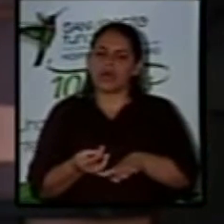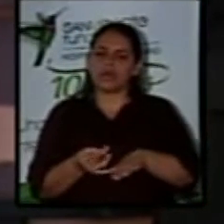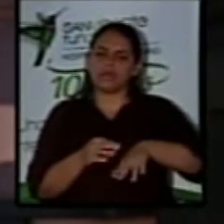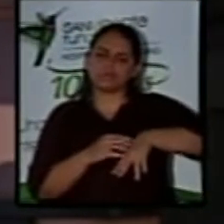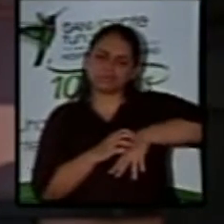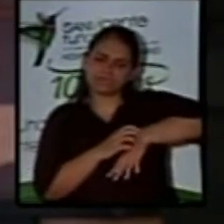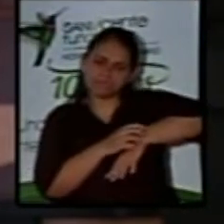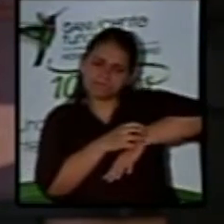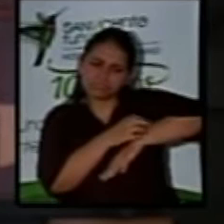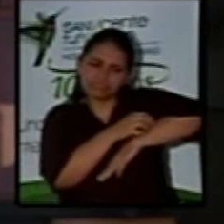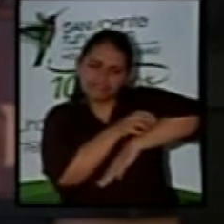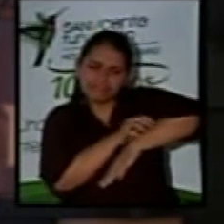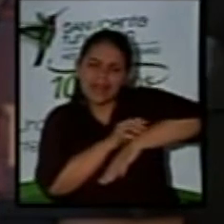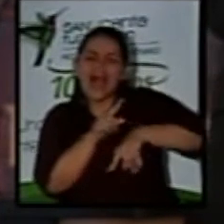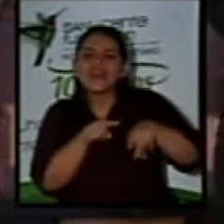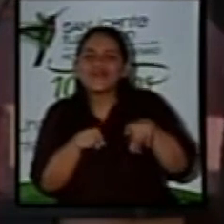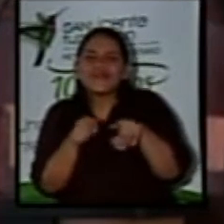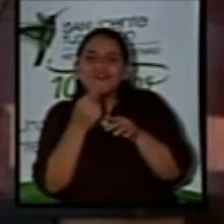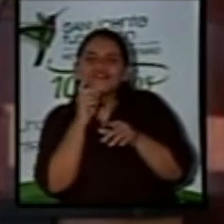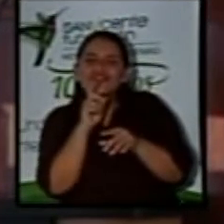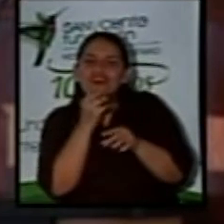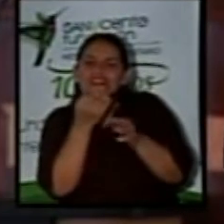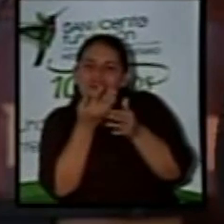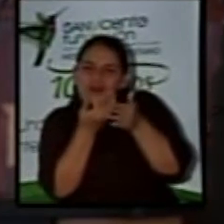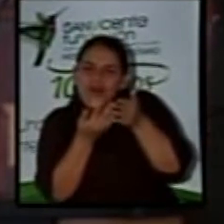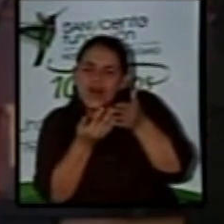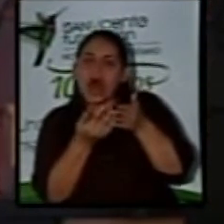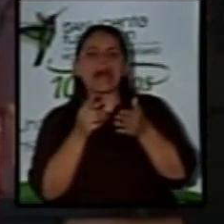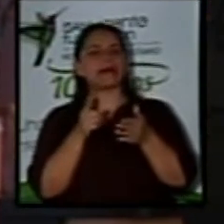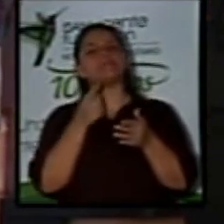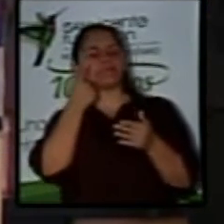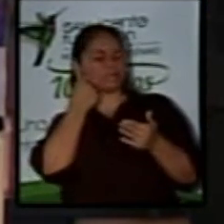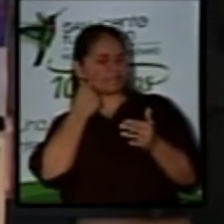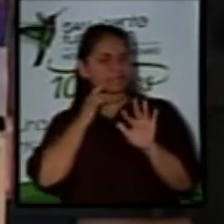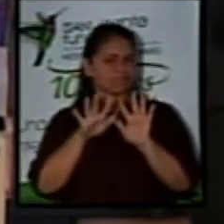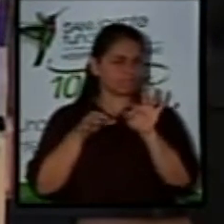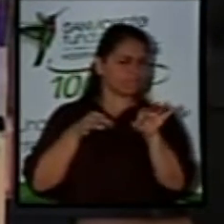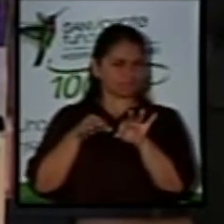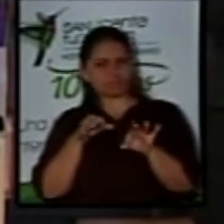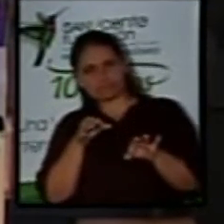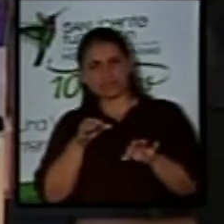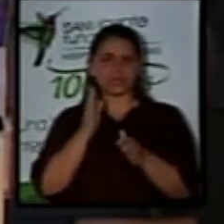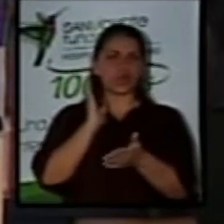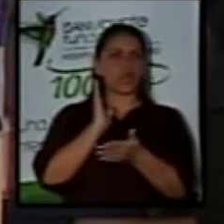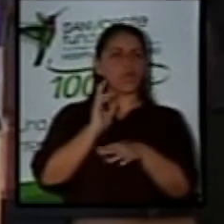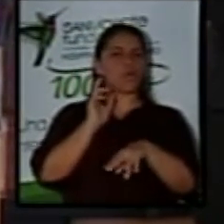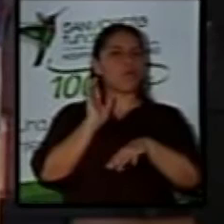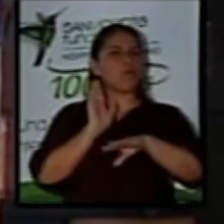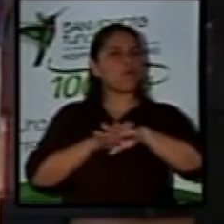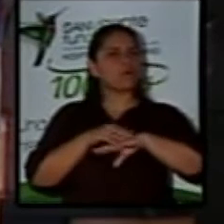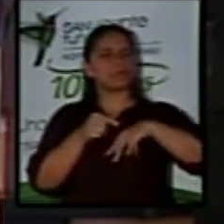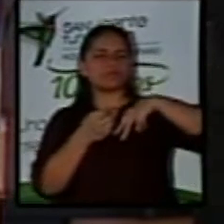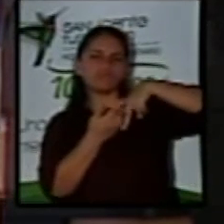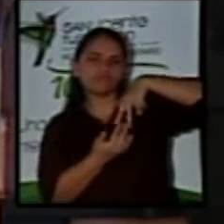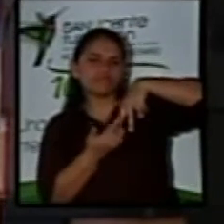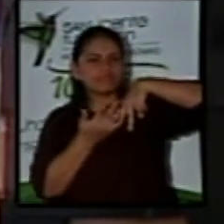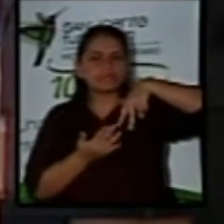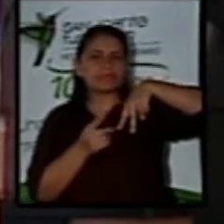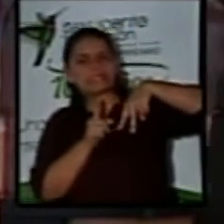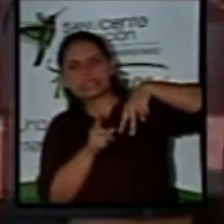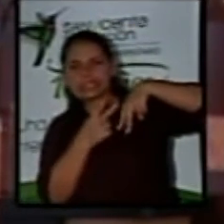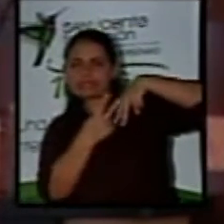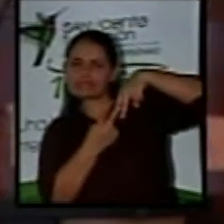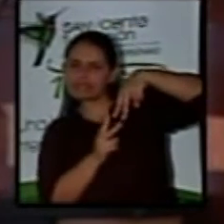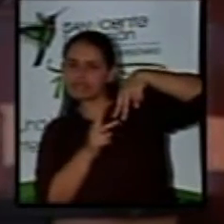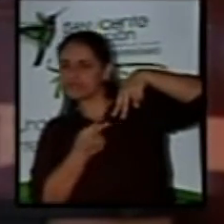son las varices. Vamos a mirar y a concluir nosotros, de acuerdo a lo que estamos viendo hoy y lo que han leído y lo que ustedes han